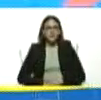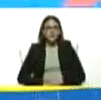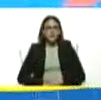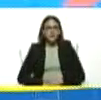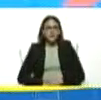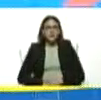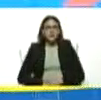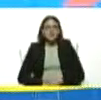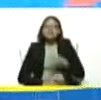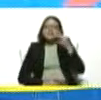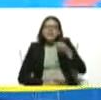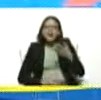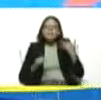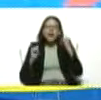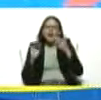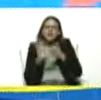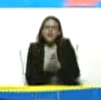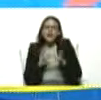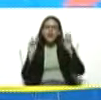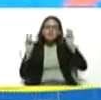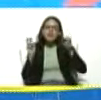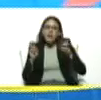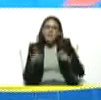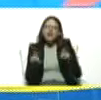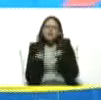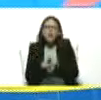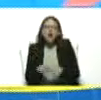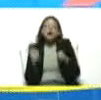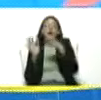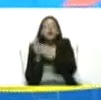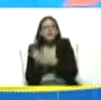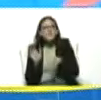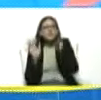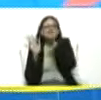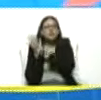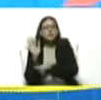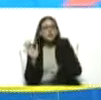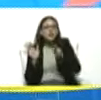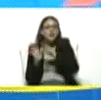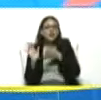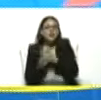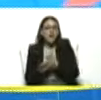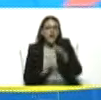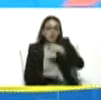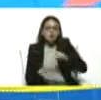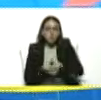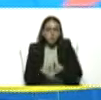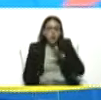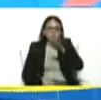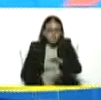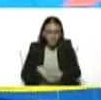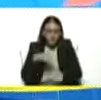Siempre hay temas ya trillados donde avanzamos logrando consensos.